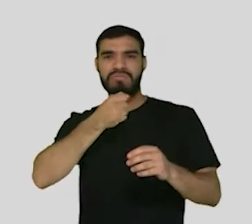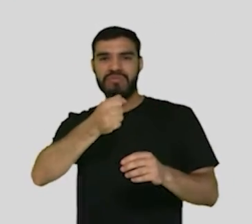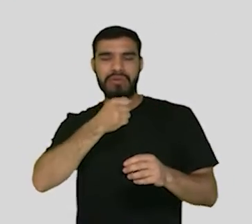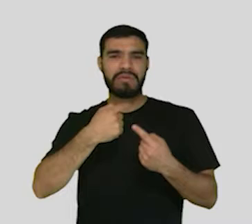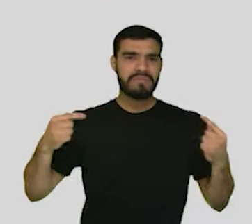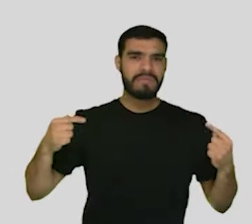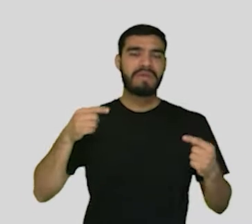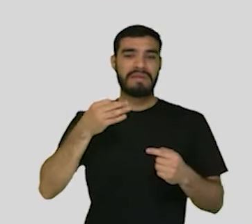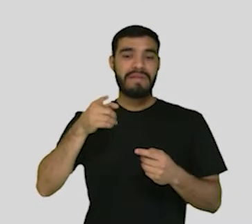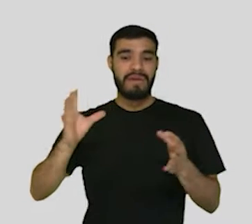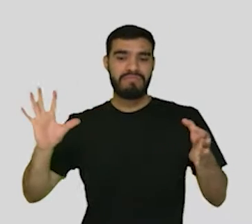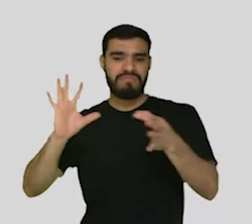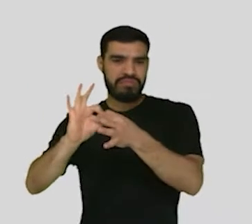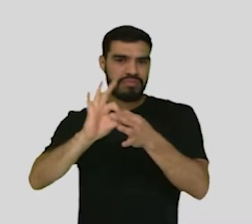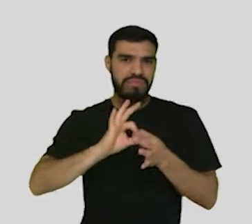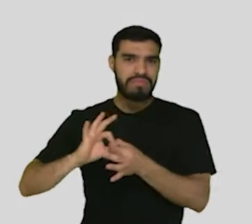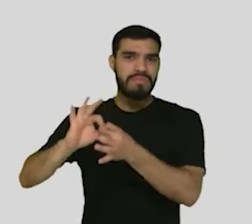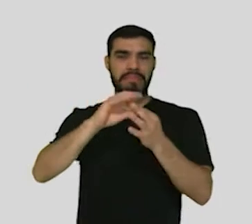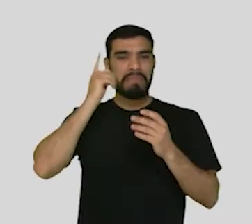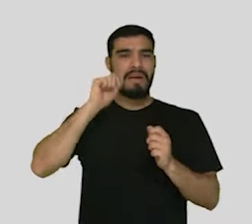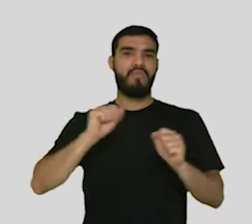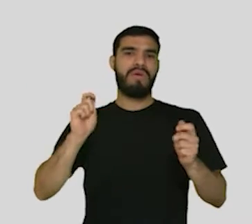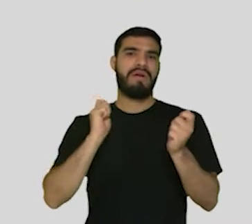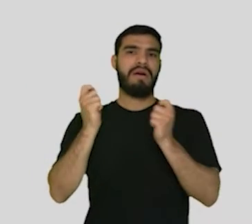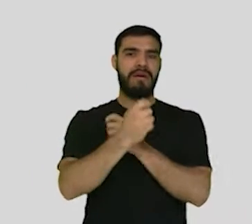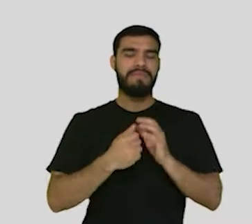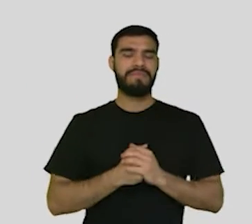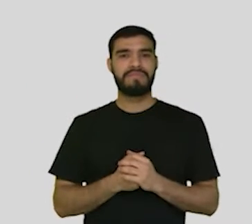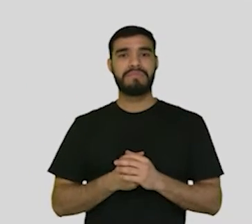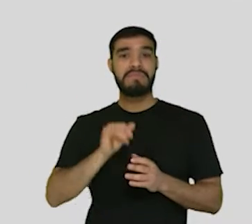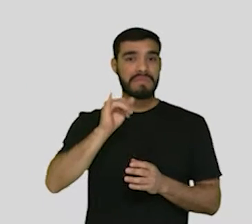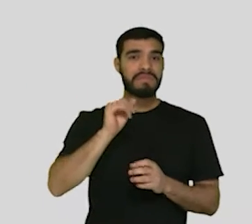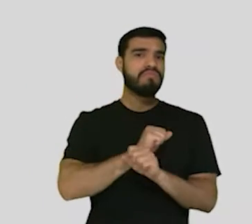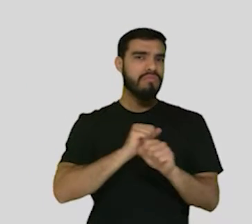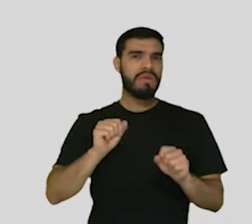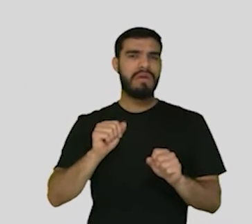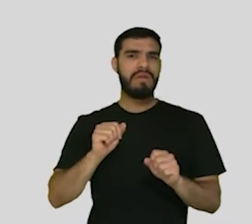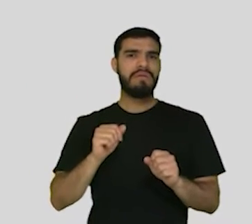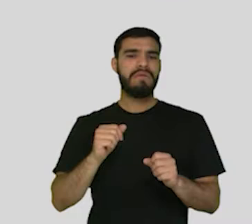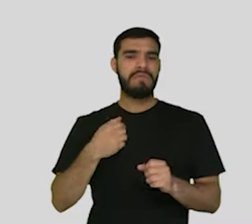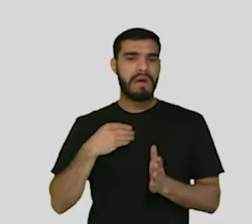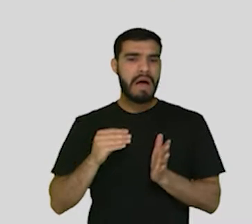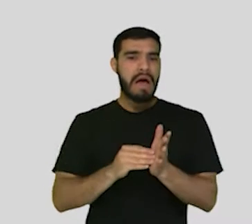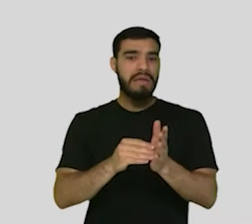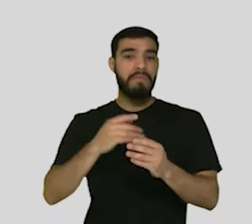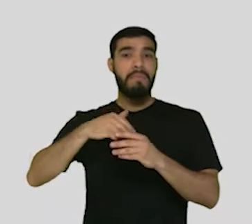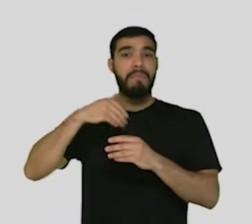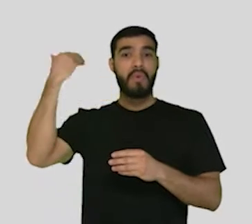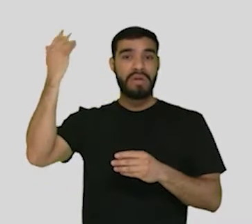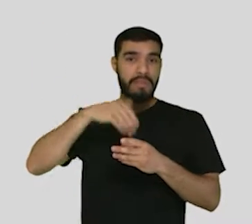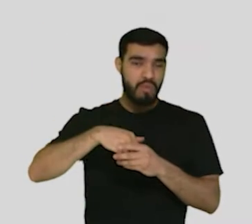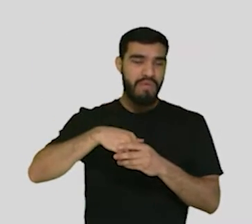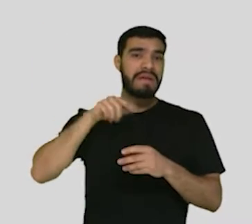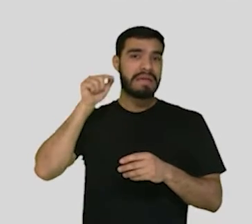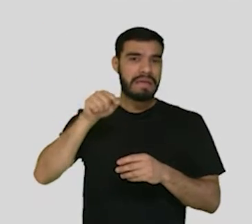Ja o mi sector vive oyu ayuvana y que tu esa ni a cambiar ya jabo. Y que tu añete jape ya ya